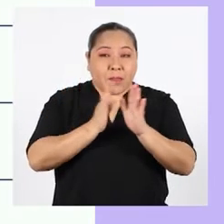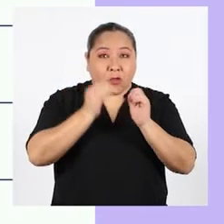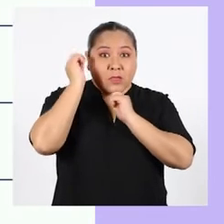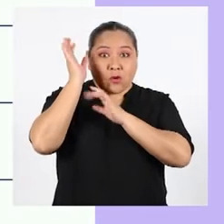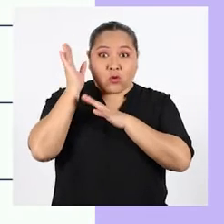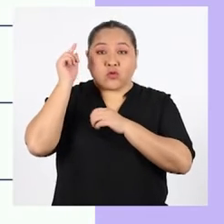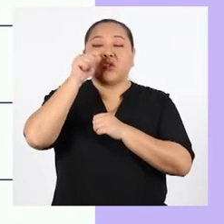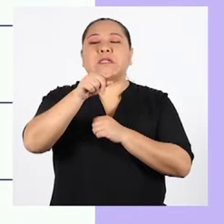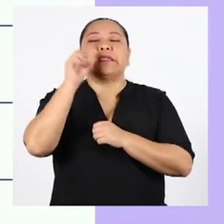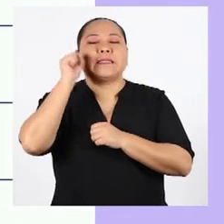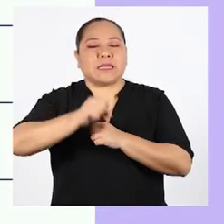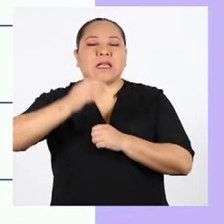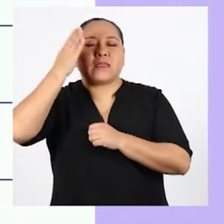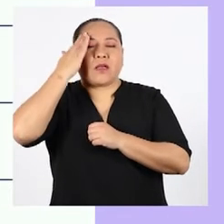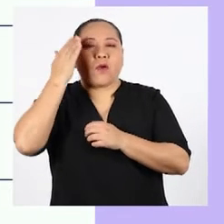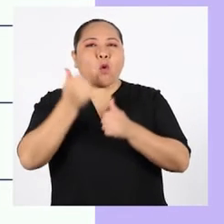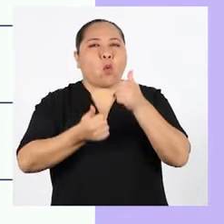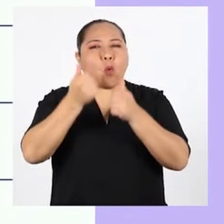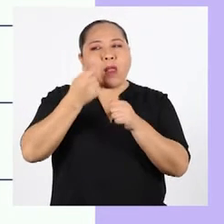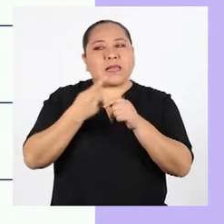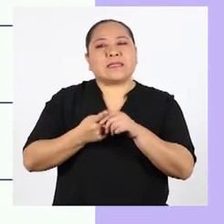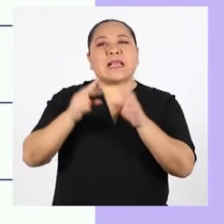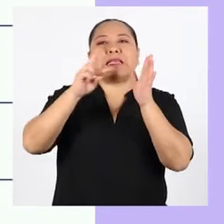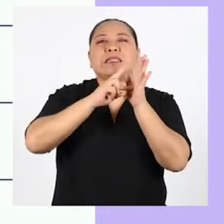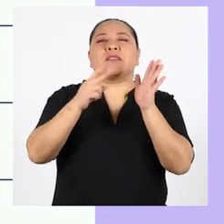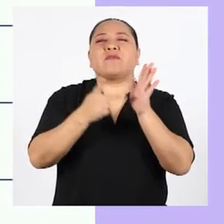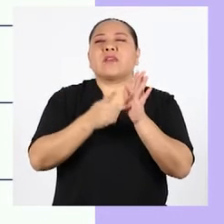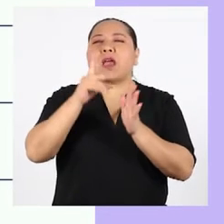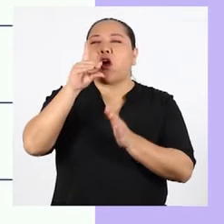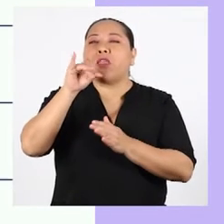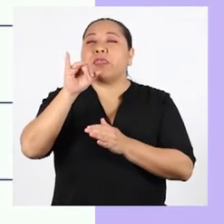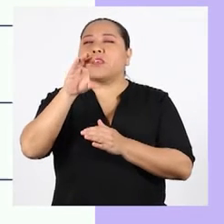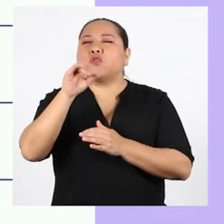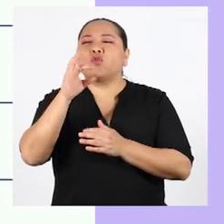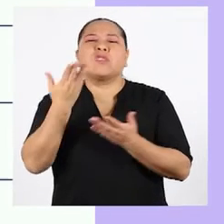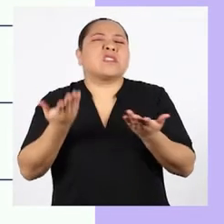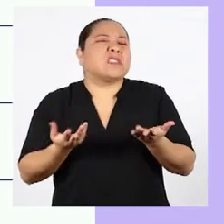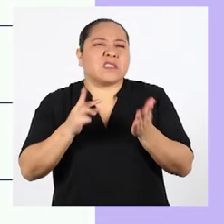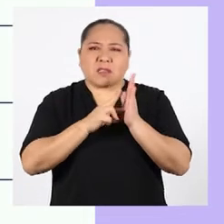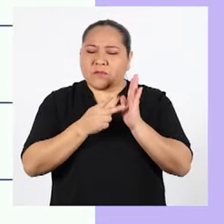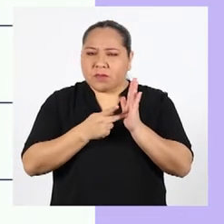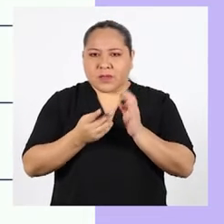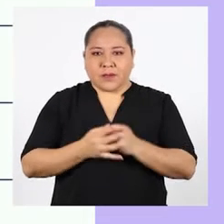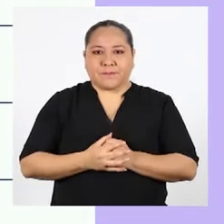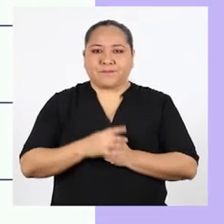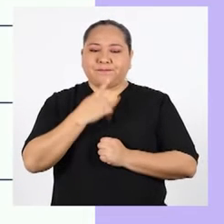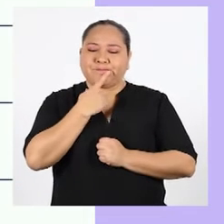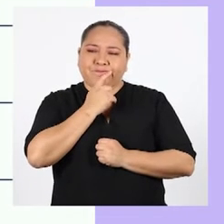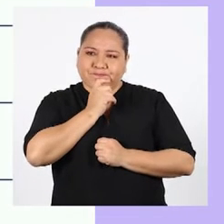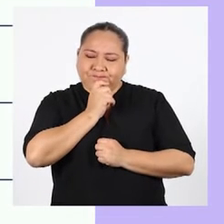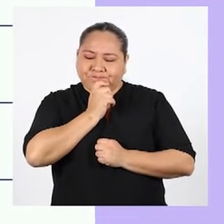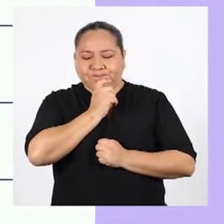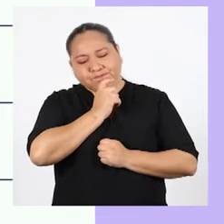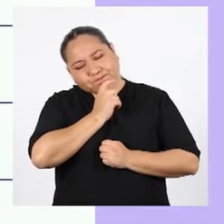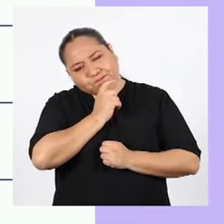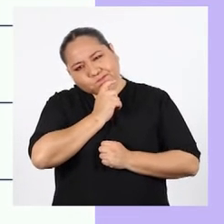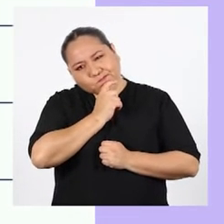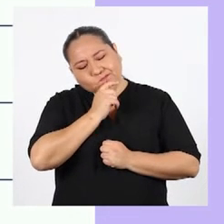un discurso es justamente saber cuál es la definición de este. ¿Qué es un discurso? A